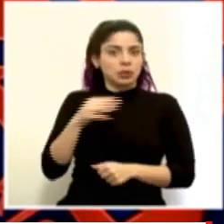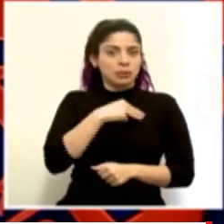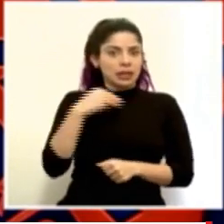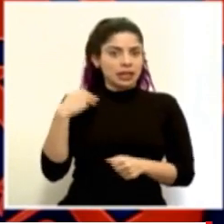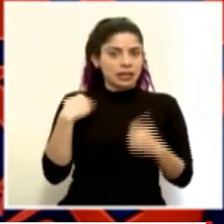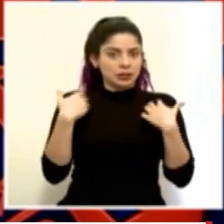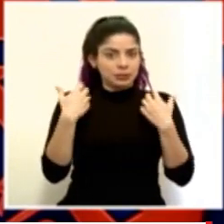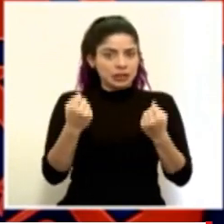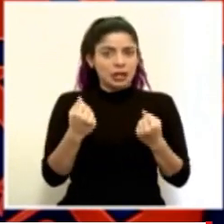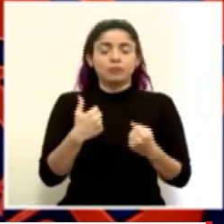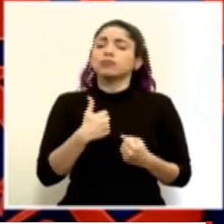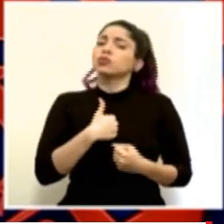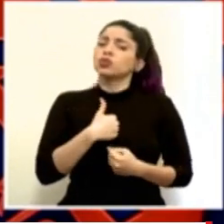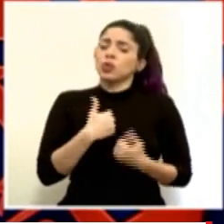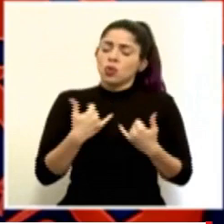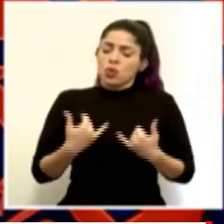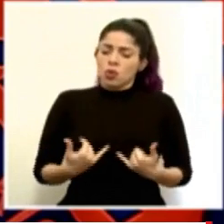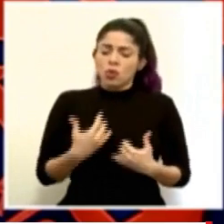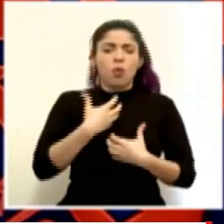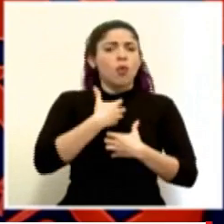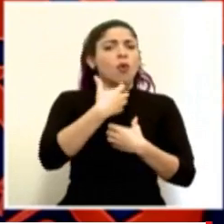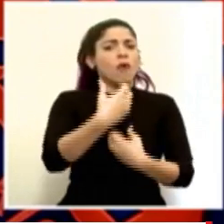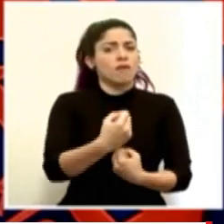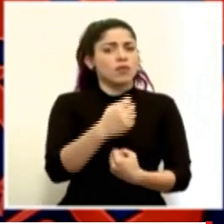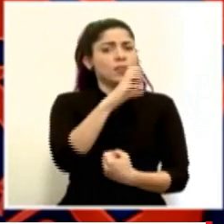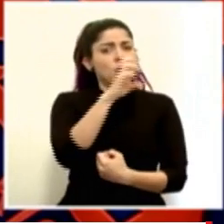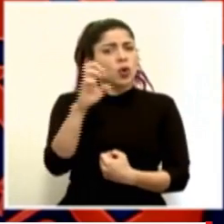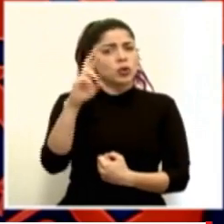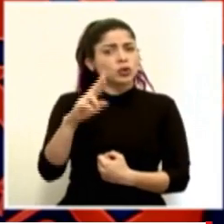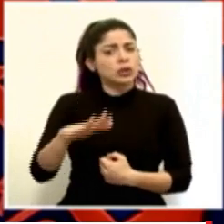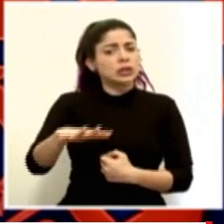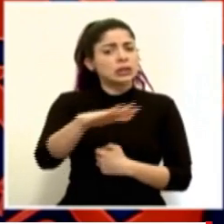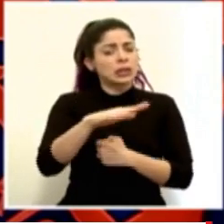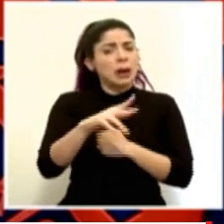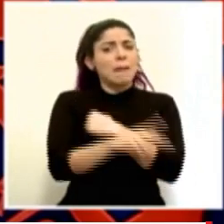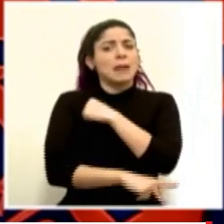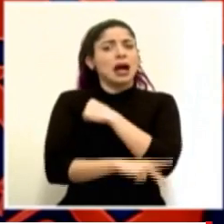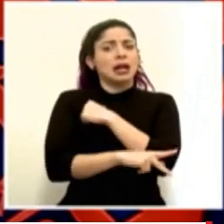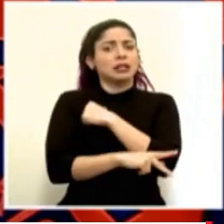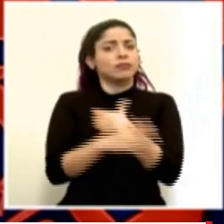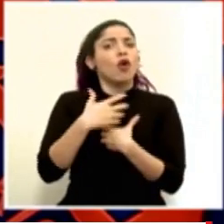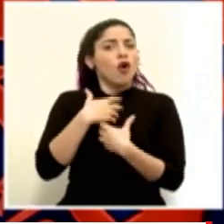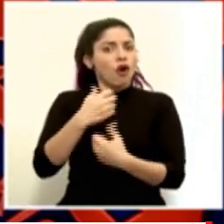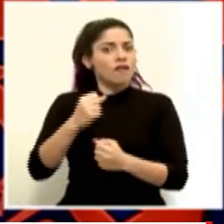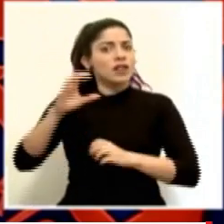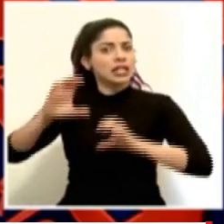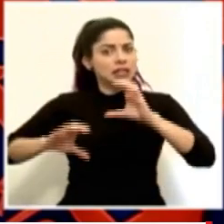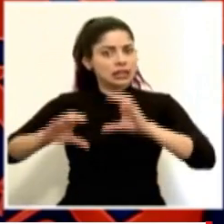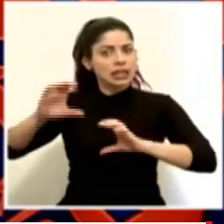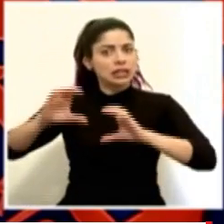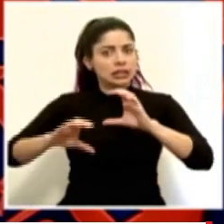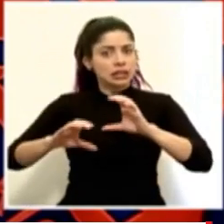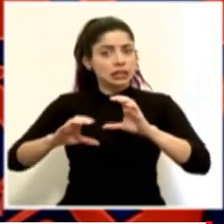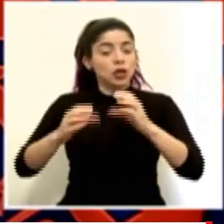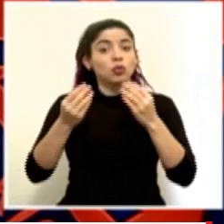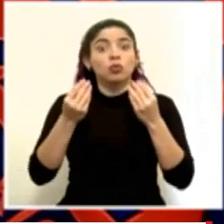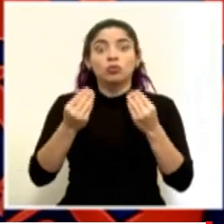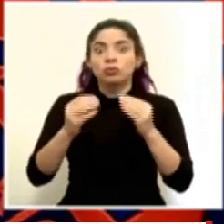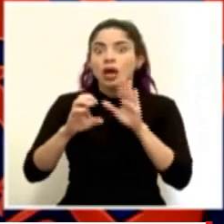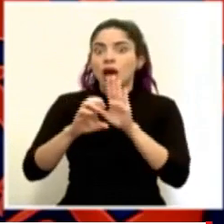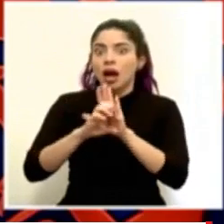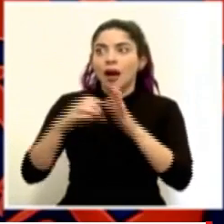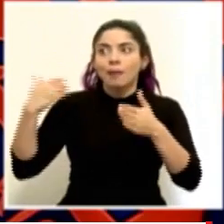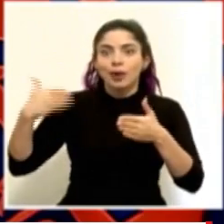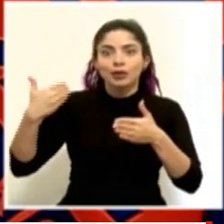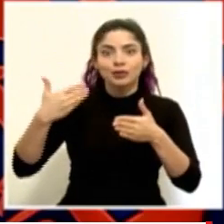Yo estoy confiado de que Costa Rica es un país que valora la ciencia y hay muchos ejemplos